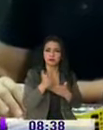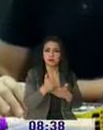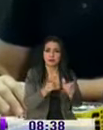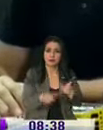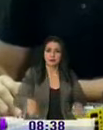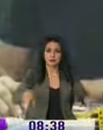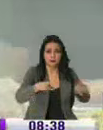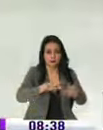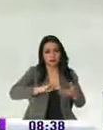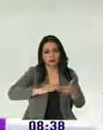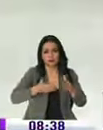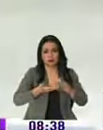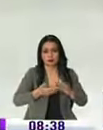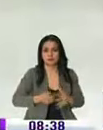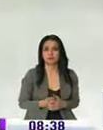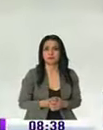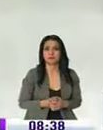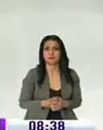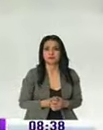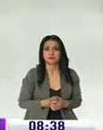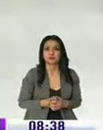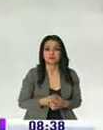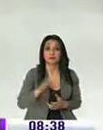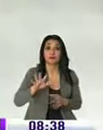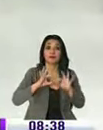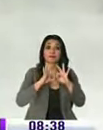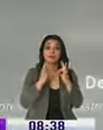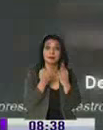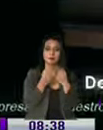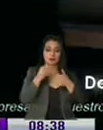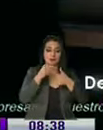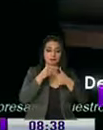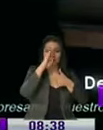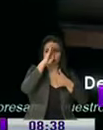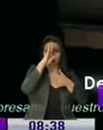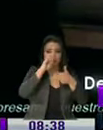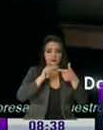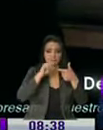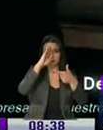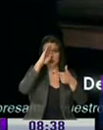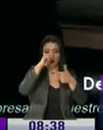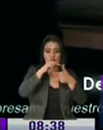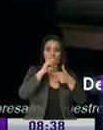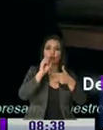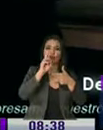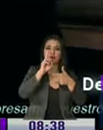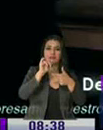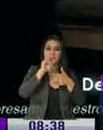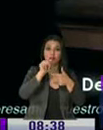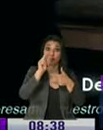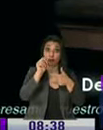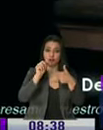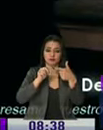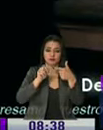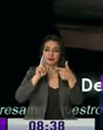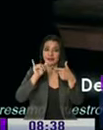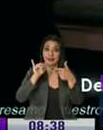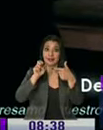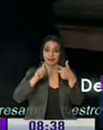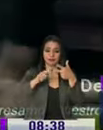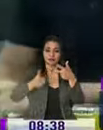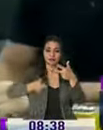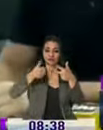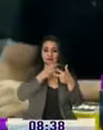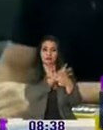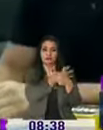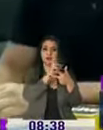los ciudadanos. También los familiares de los cabos primero y segundo, Obregón y Reyes, así como del subteniente Ramírez.